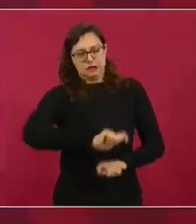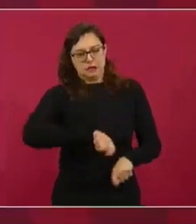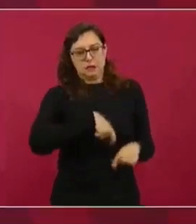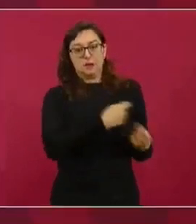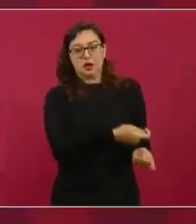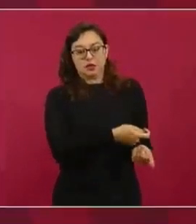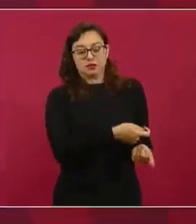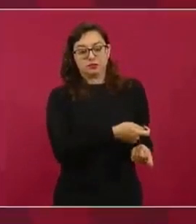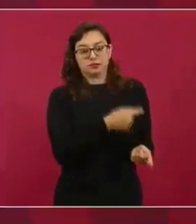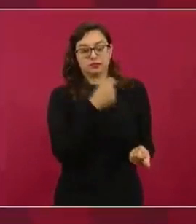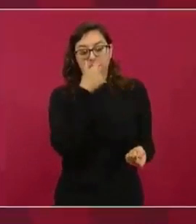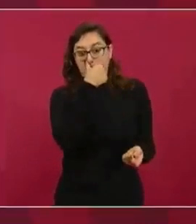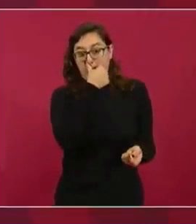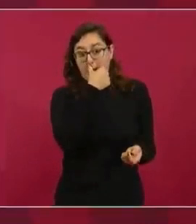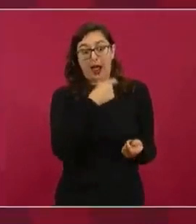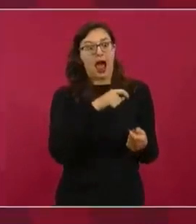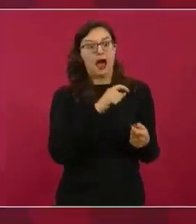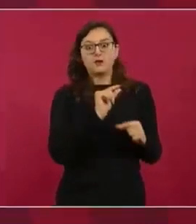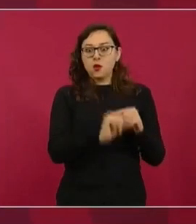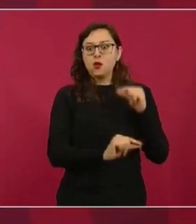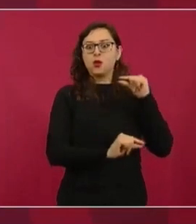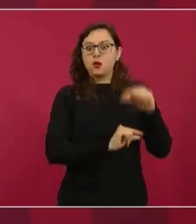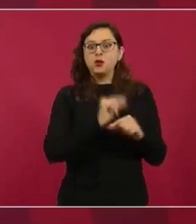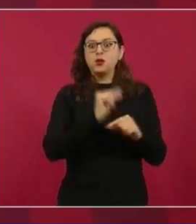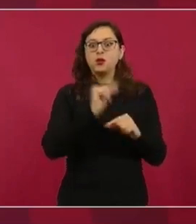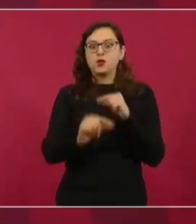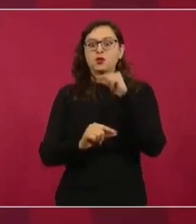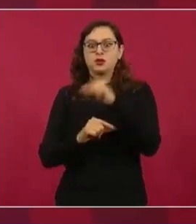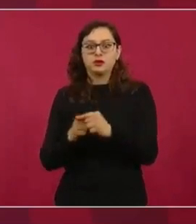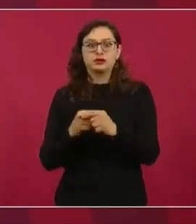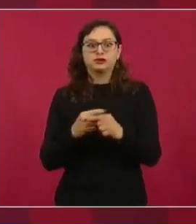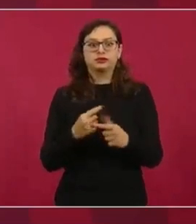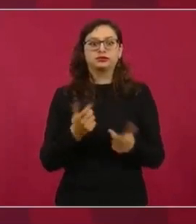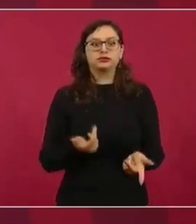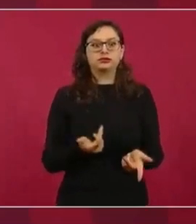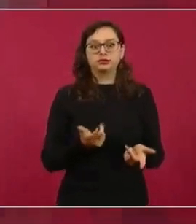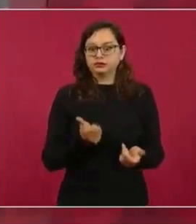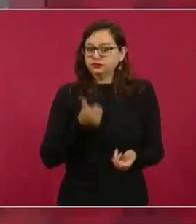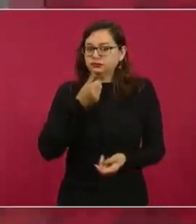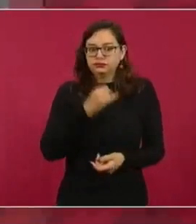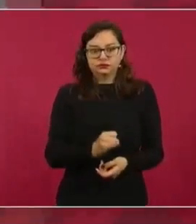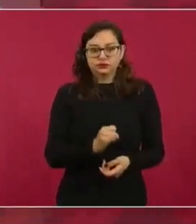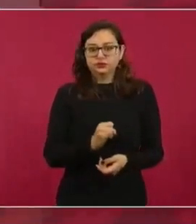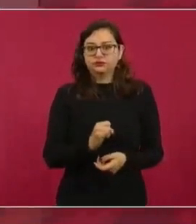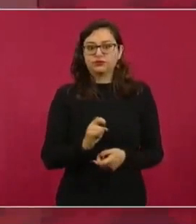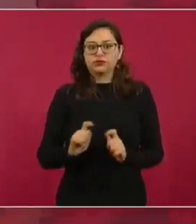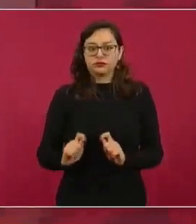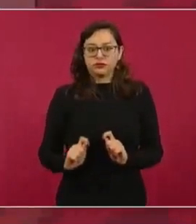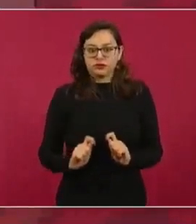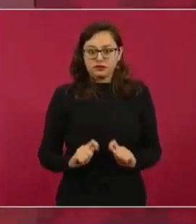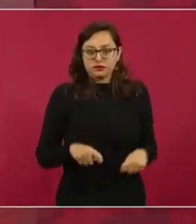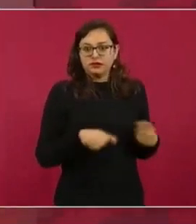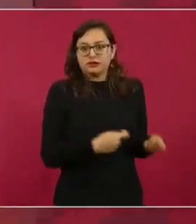Y cuando convocaron a la licitación de Bancomer, al que quedó en segundo lugar, le